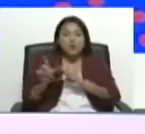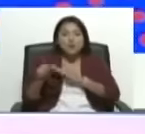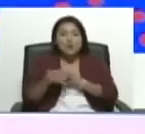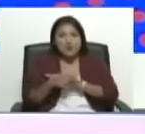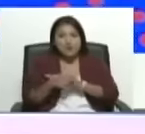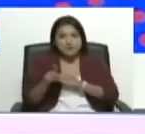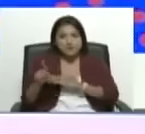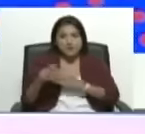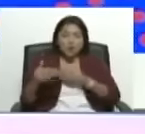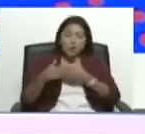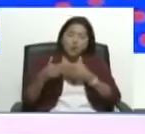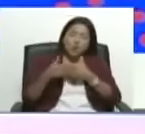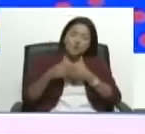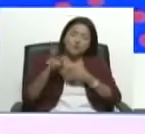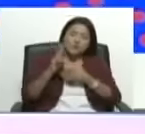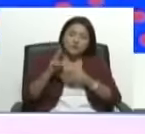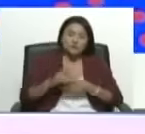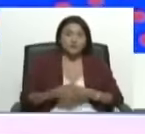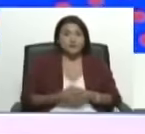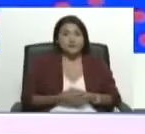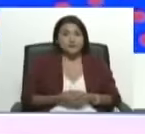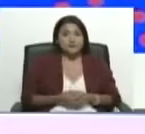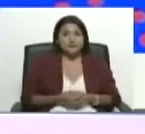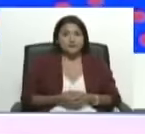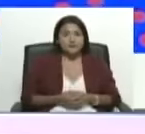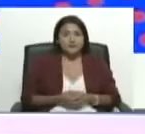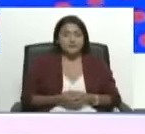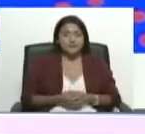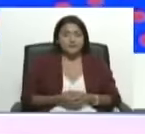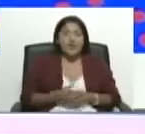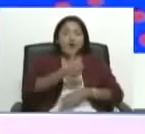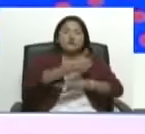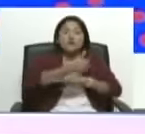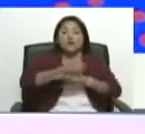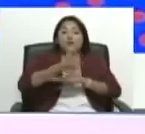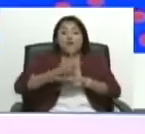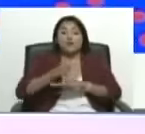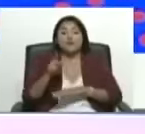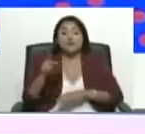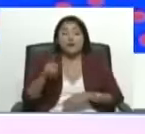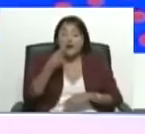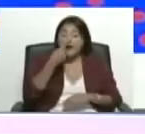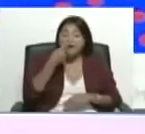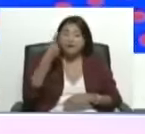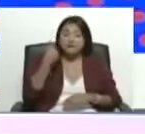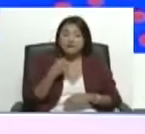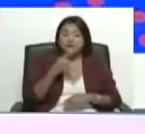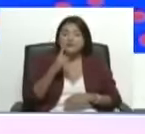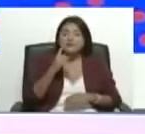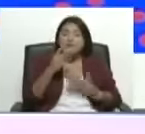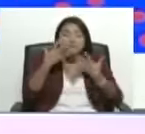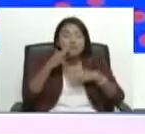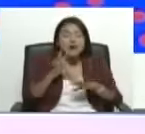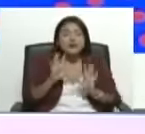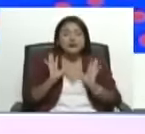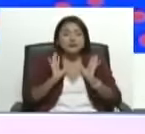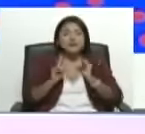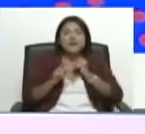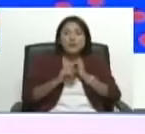Guyana y sus más altas autoridades. Lo que ocurrió ayer pareciera ser una demostración